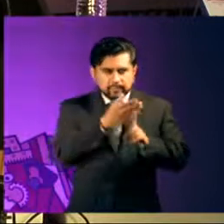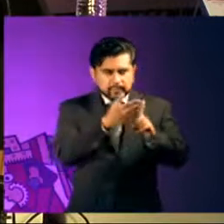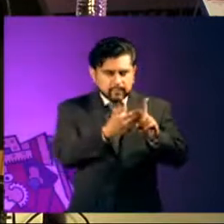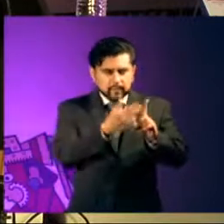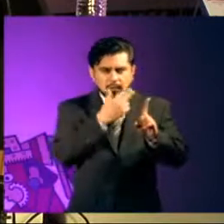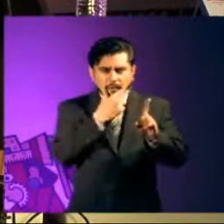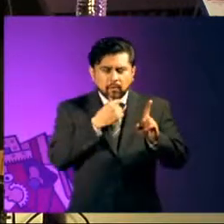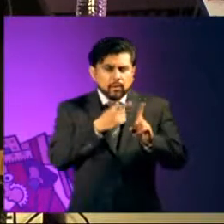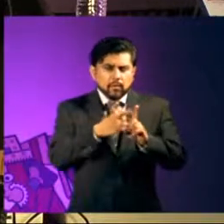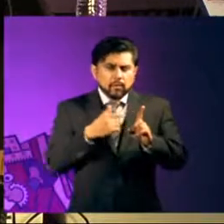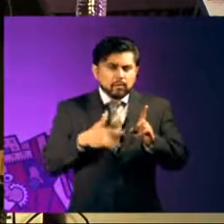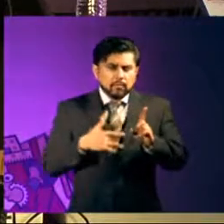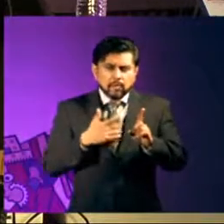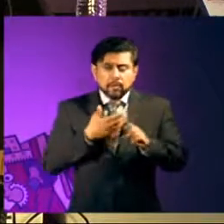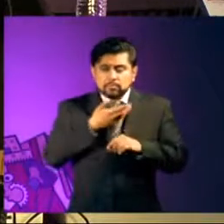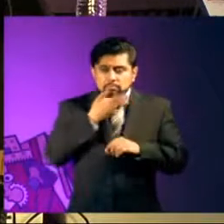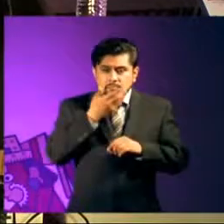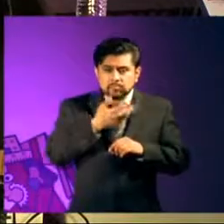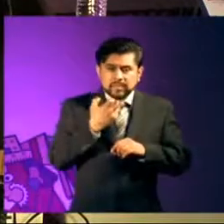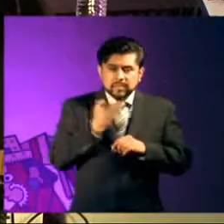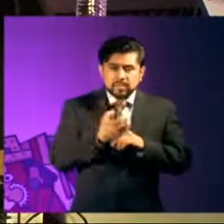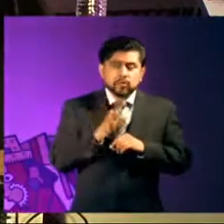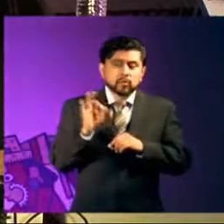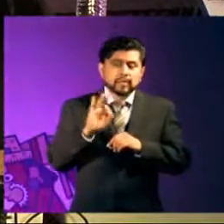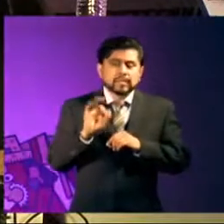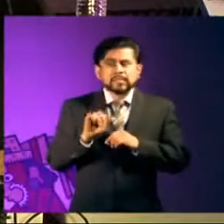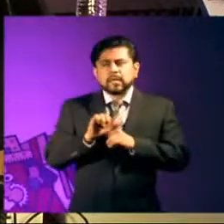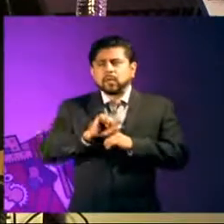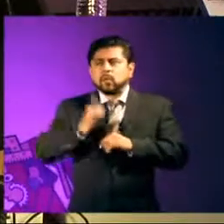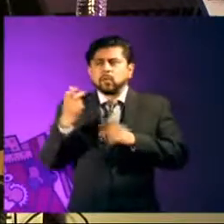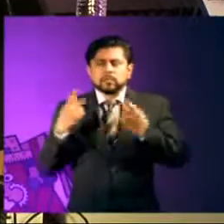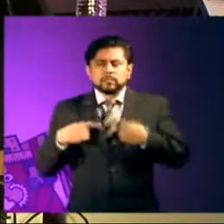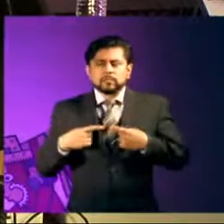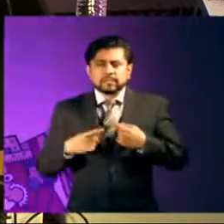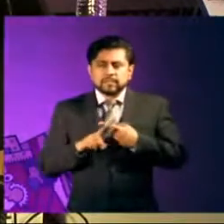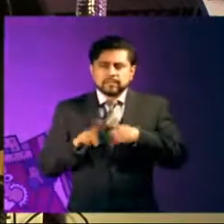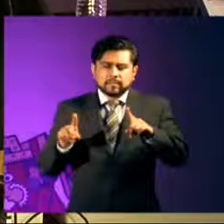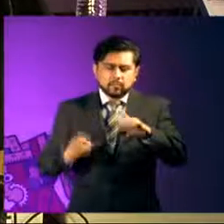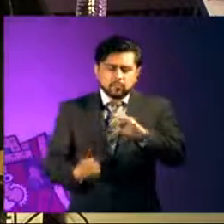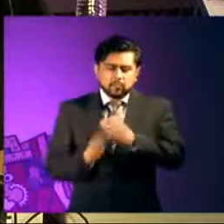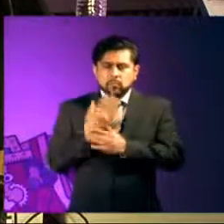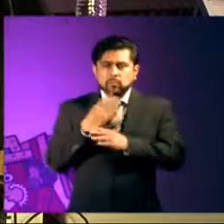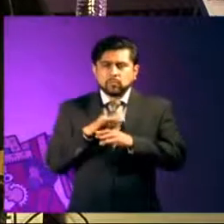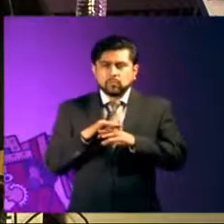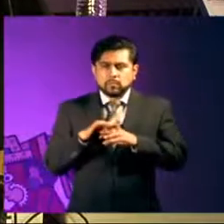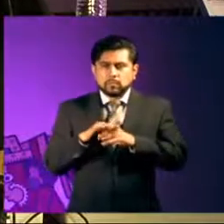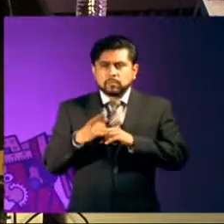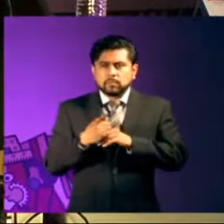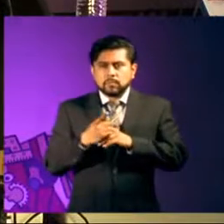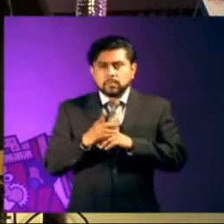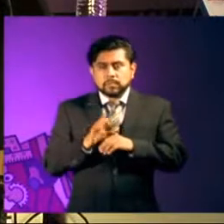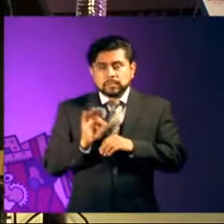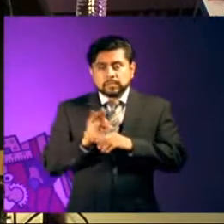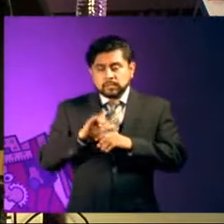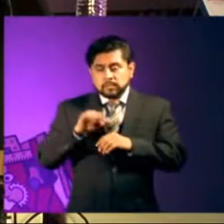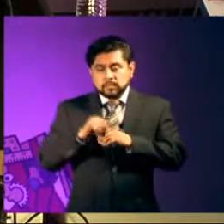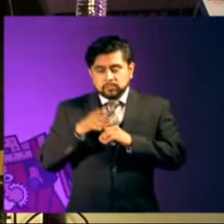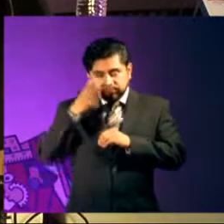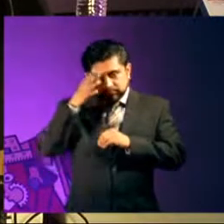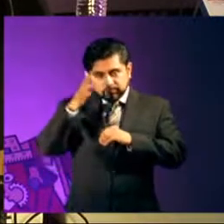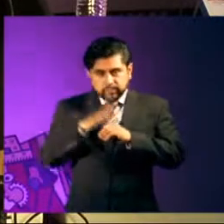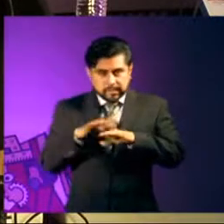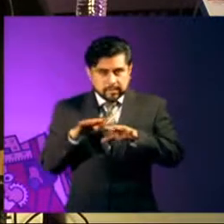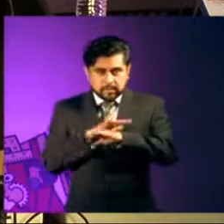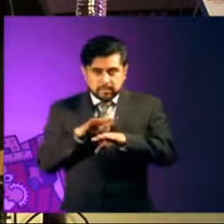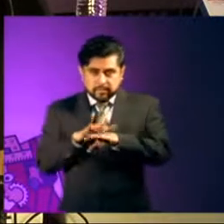tocó a mi generación vivir supongo que habrá una nueva que se inventara después de todo esto pero esa